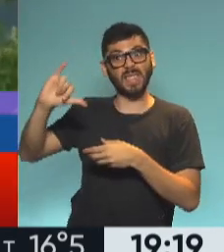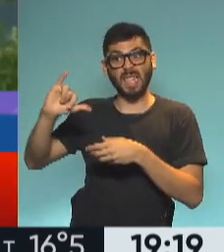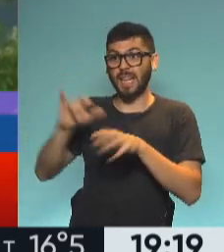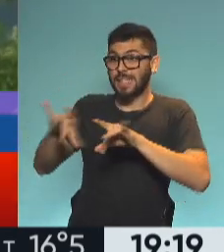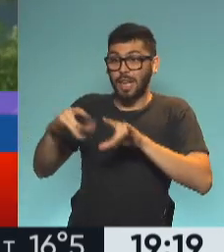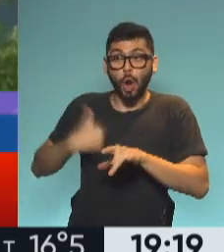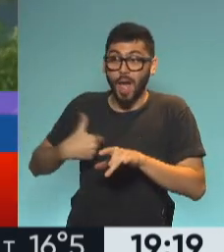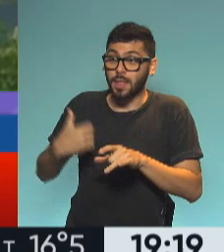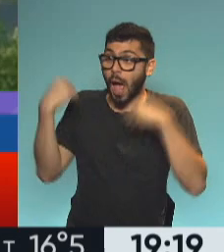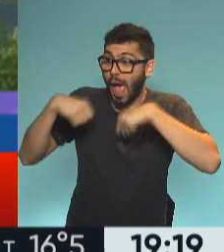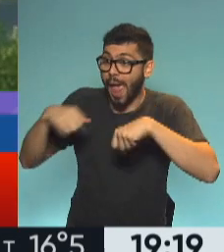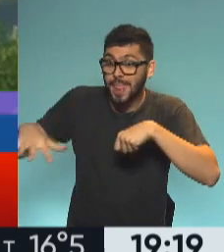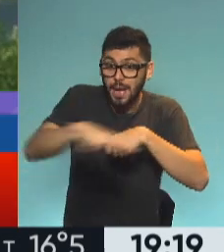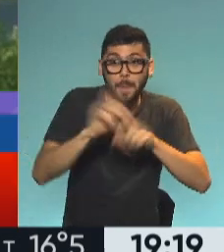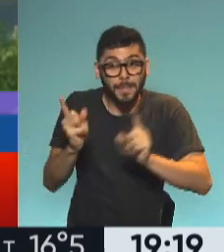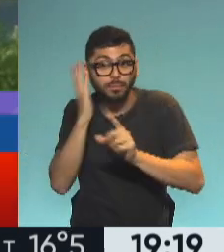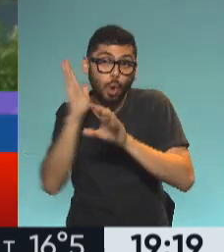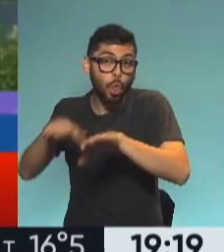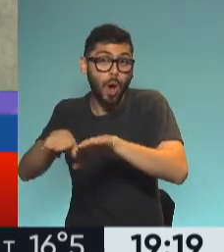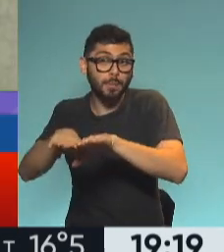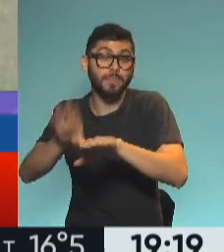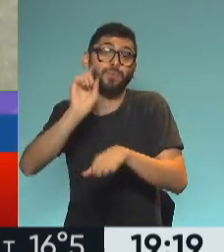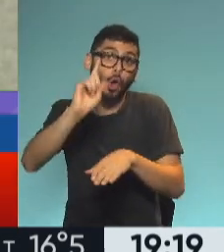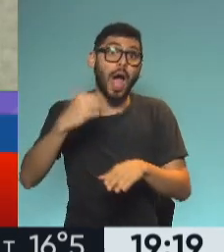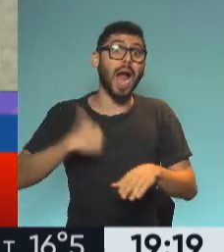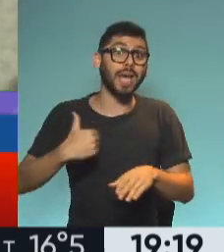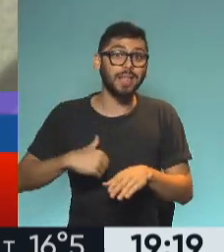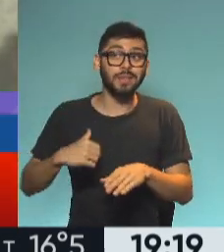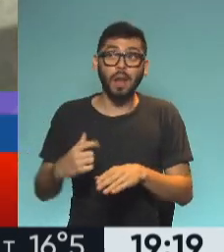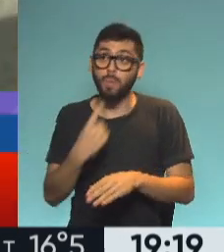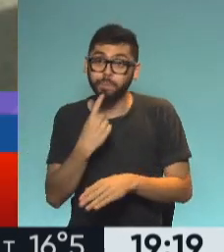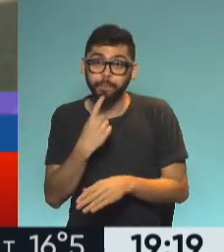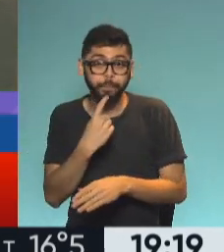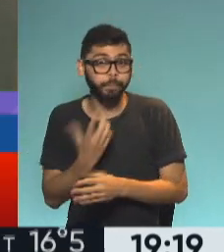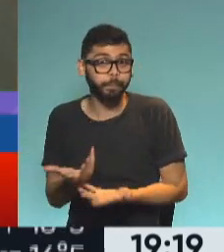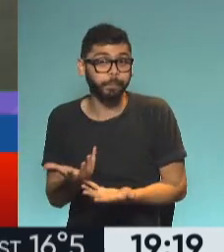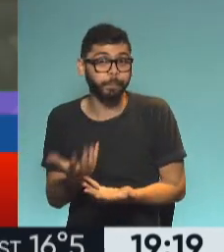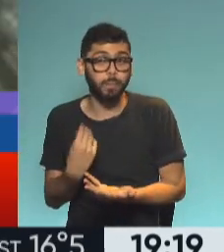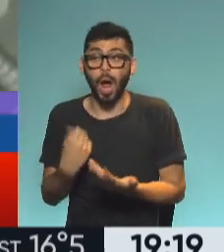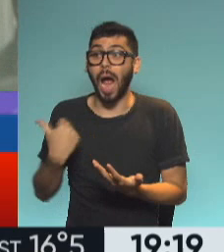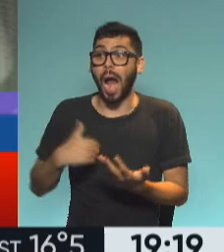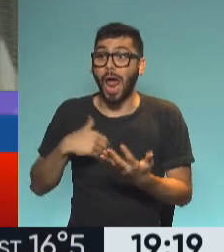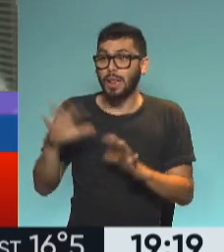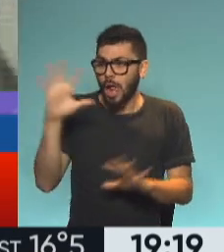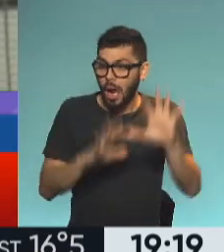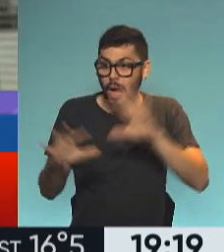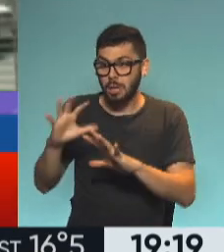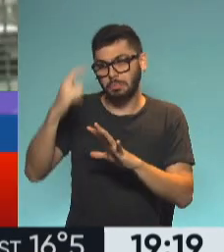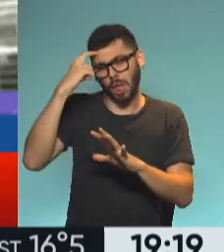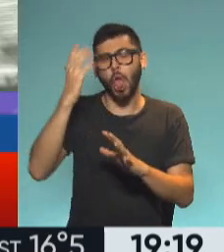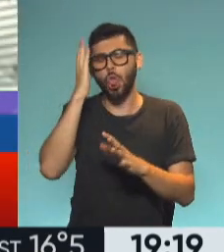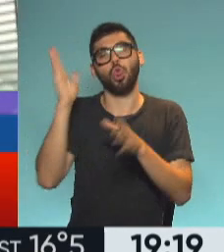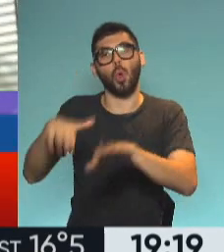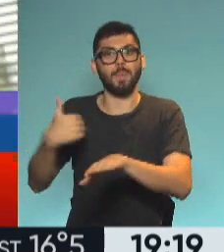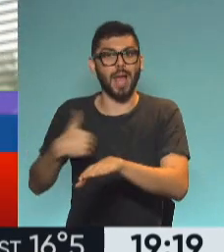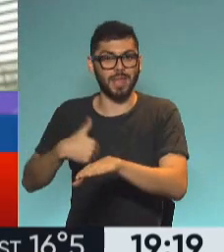nacional. Que dicho sea de paso, la selección argentina no sabe qué hacer, porque armó esto pensando en que se realizaba en la Argentina. Por